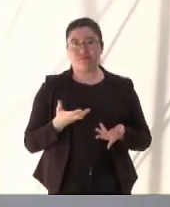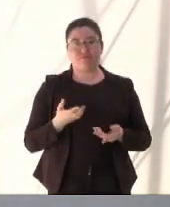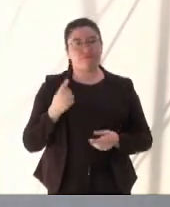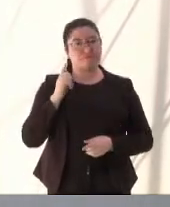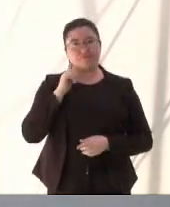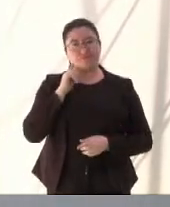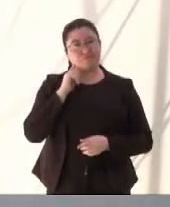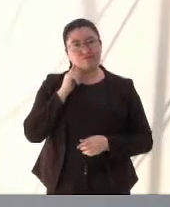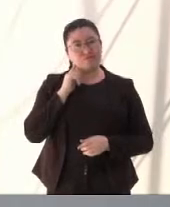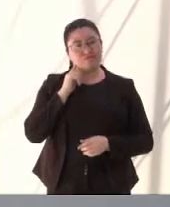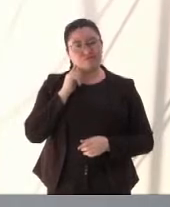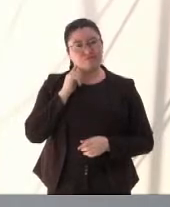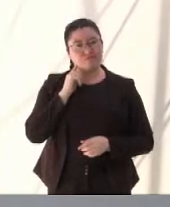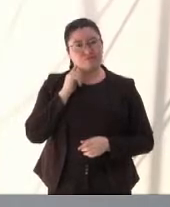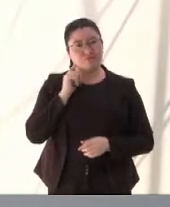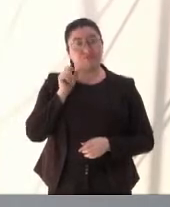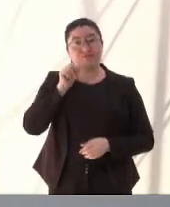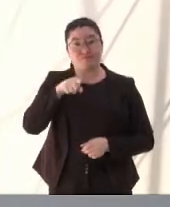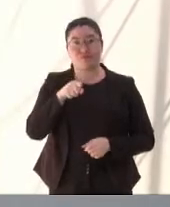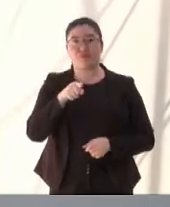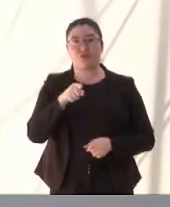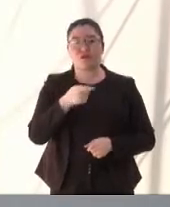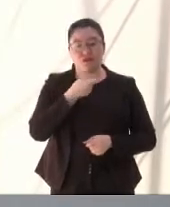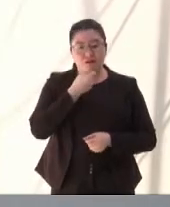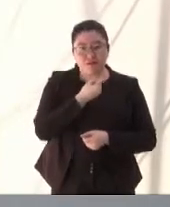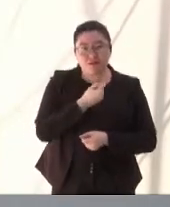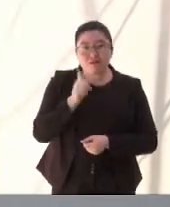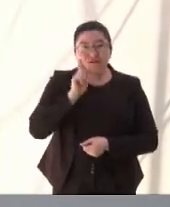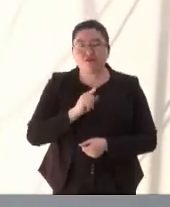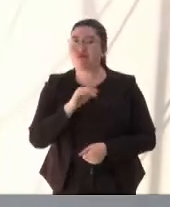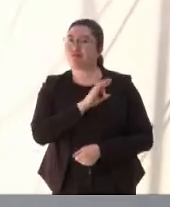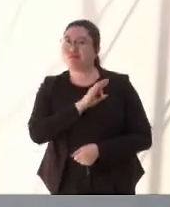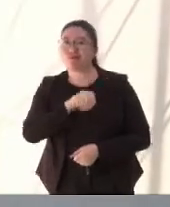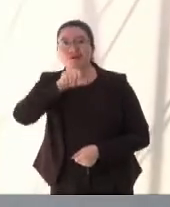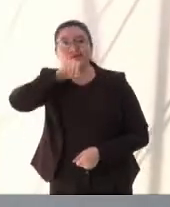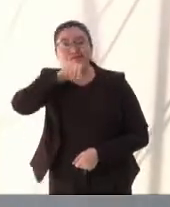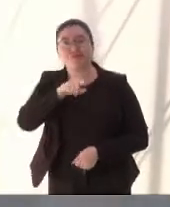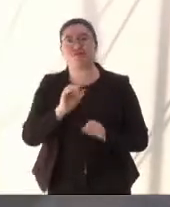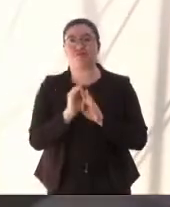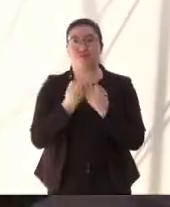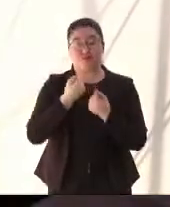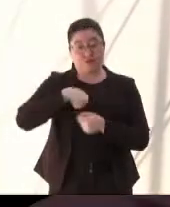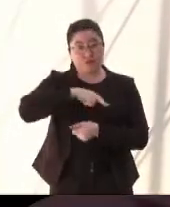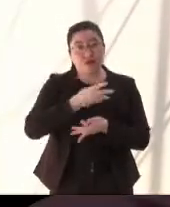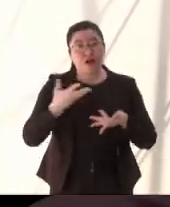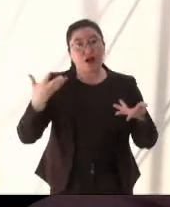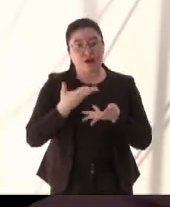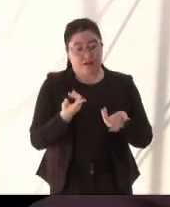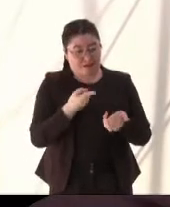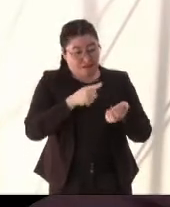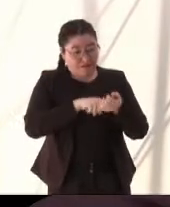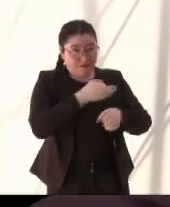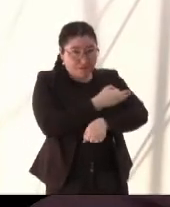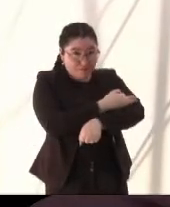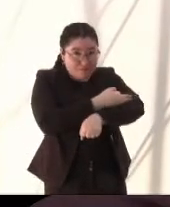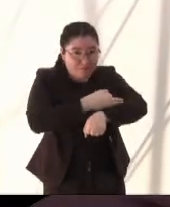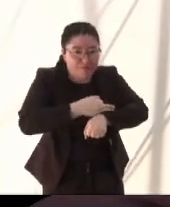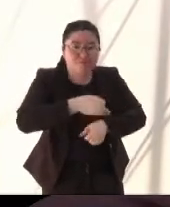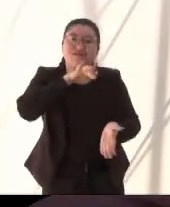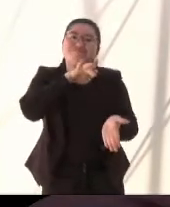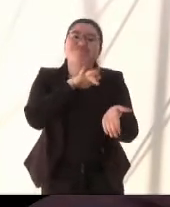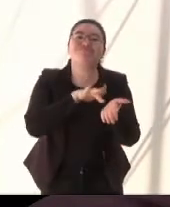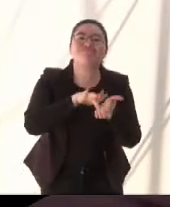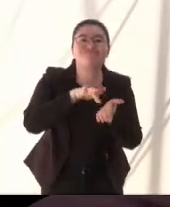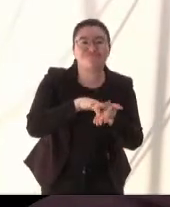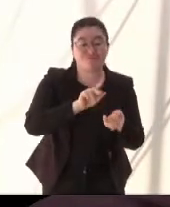infantil, que se agrede a las mujeres, y necesitamos encontrar en los propios integrantes de la familia, en los vecinos,